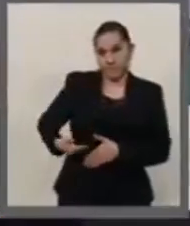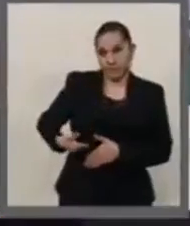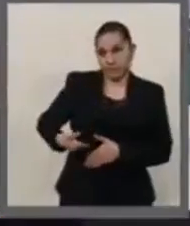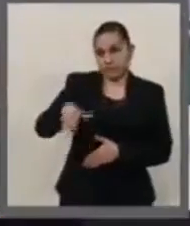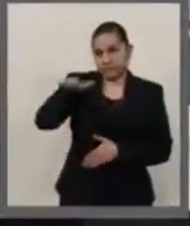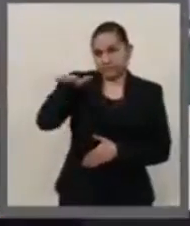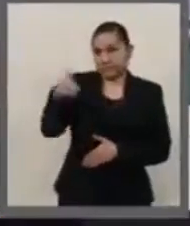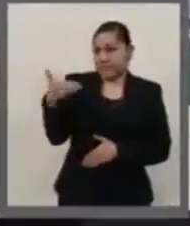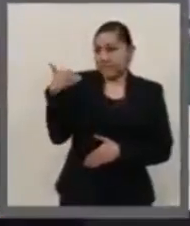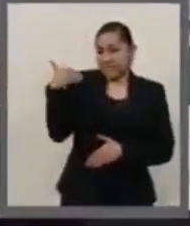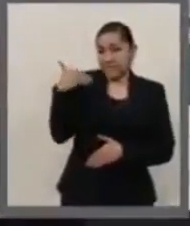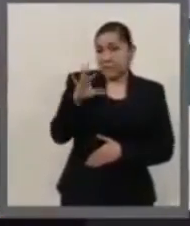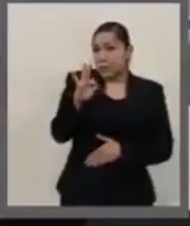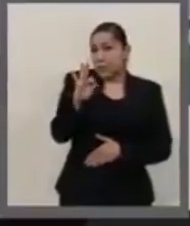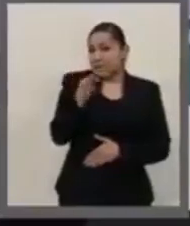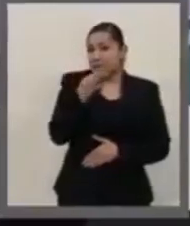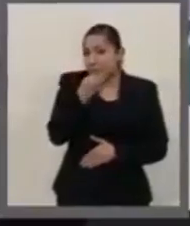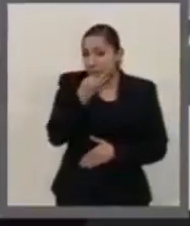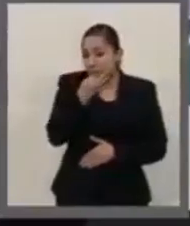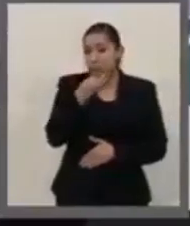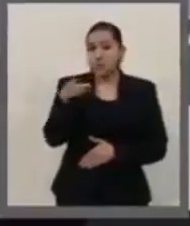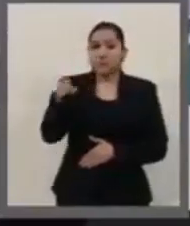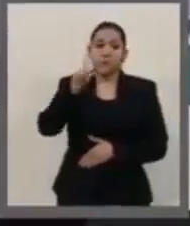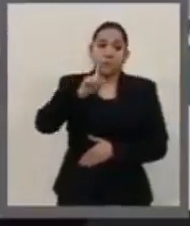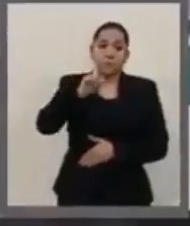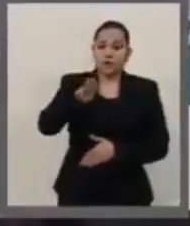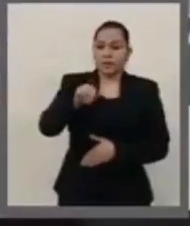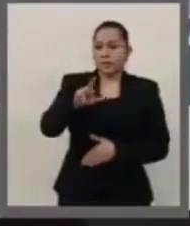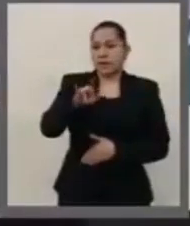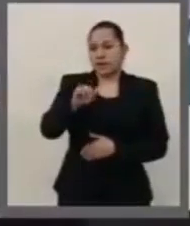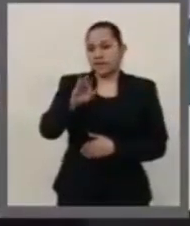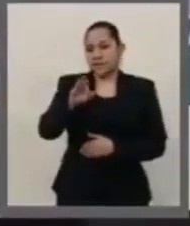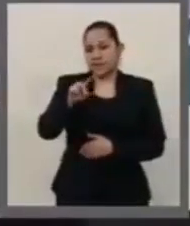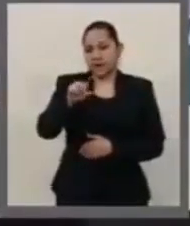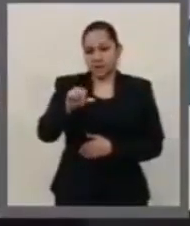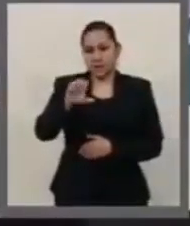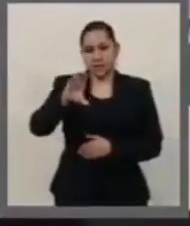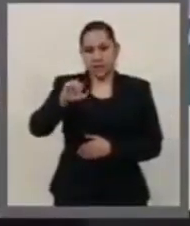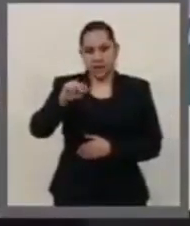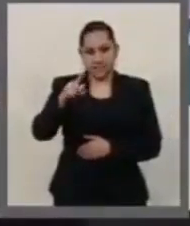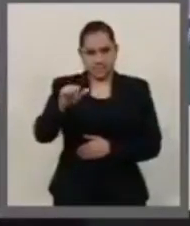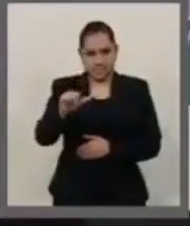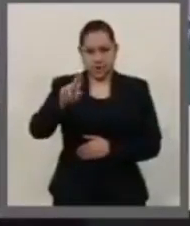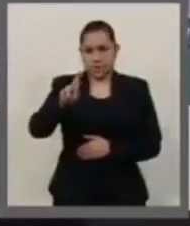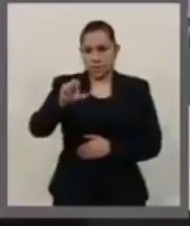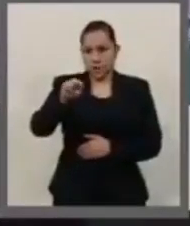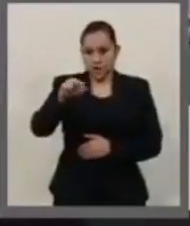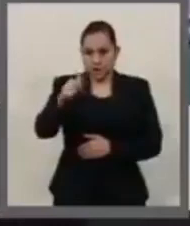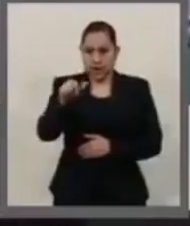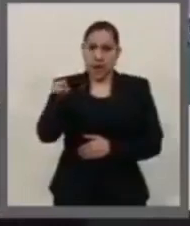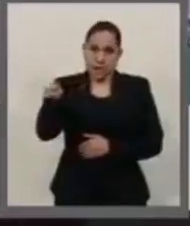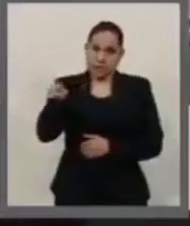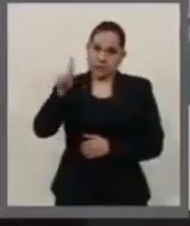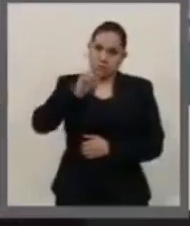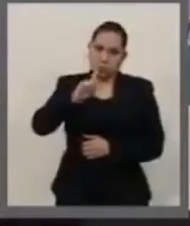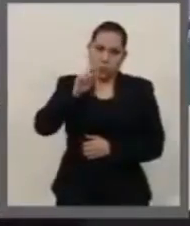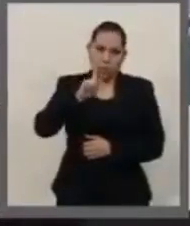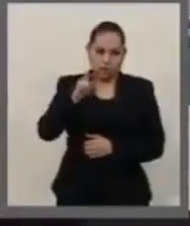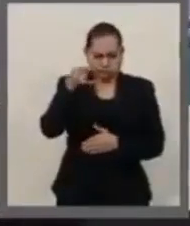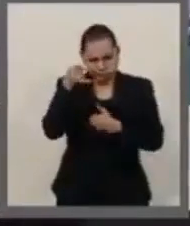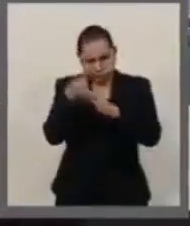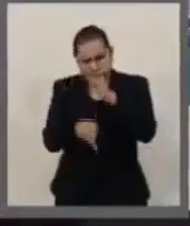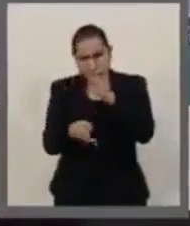de fallecer la compañera María Fernanda Campa Uranga, una primer geóloga mujer, una mujer